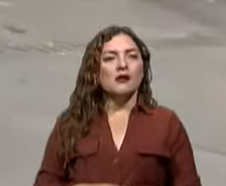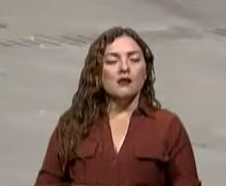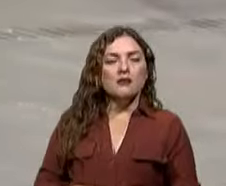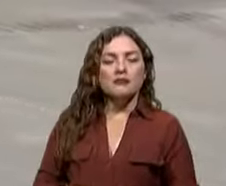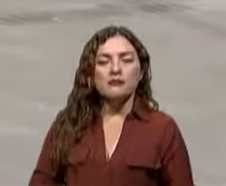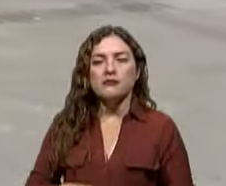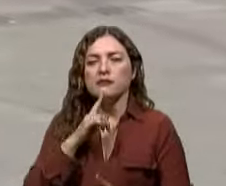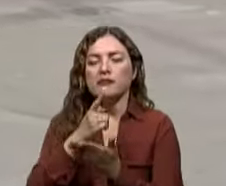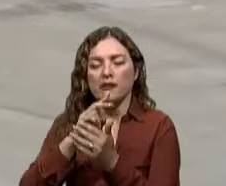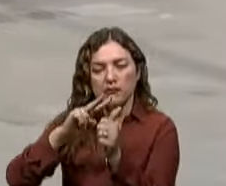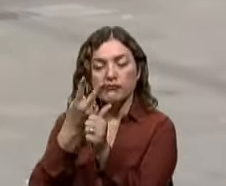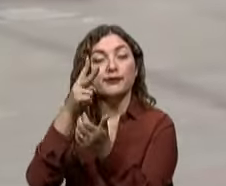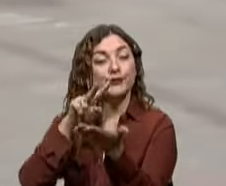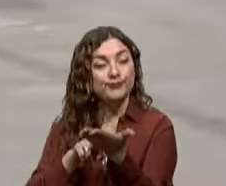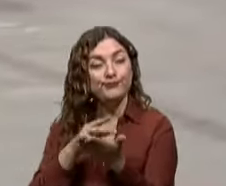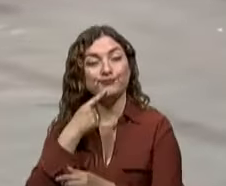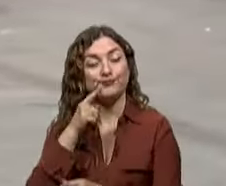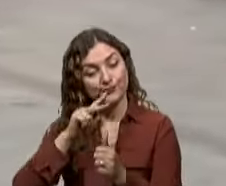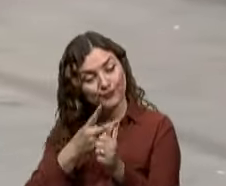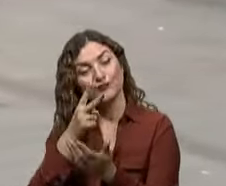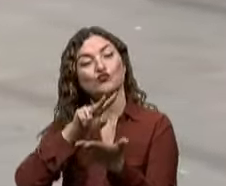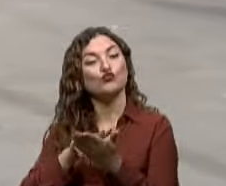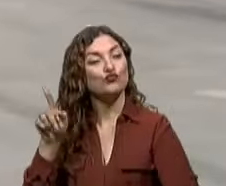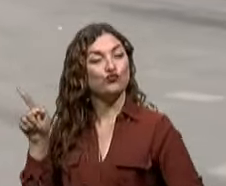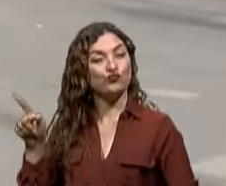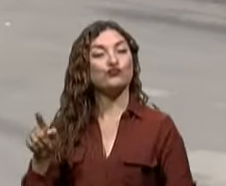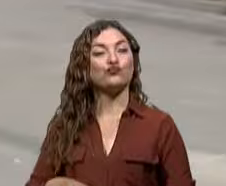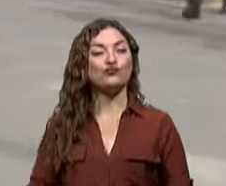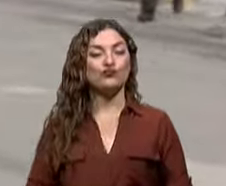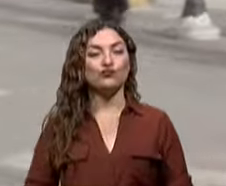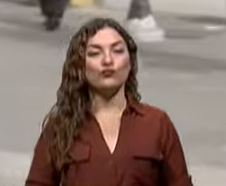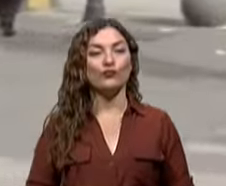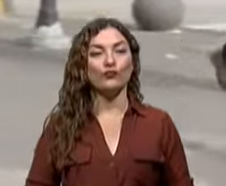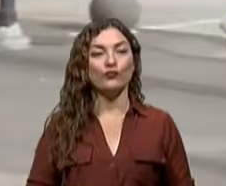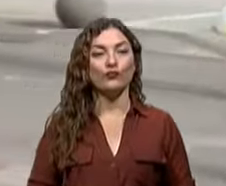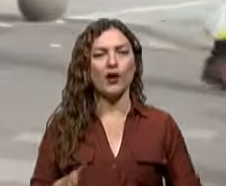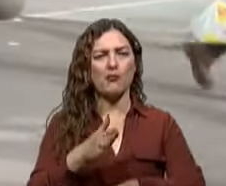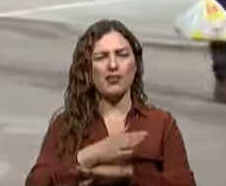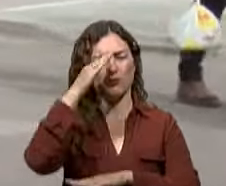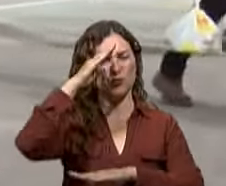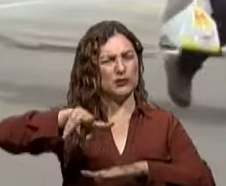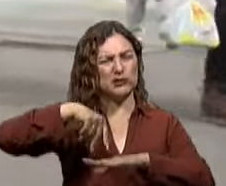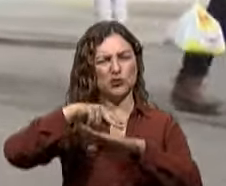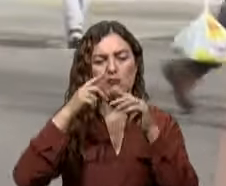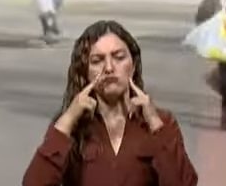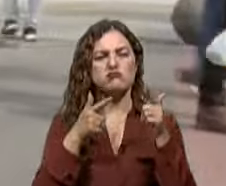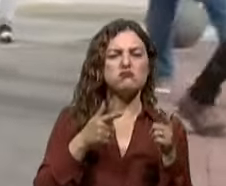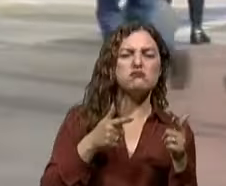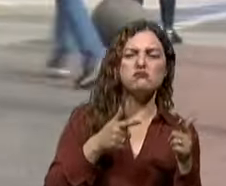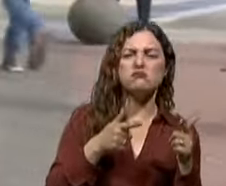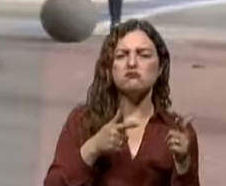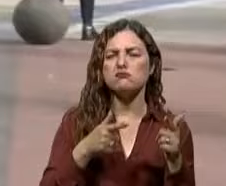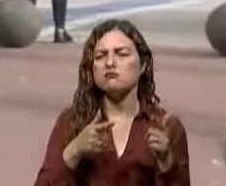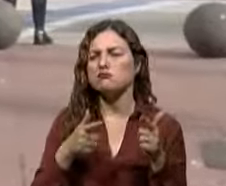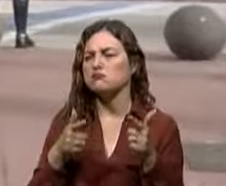es la segunda ocasión que tenemos este evento. Pero lógicamente ya estábamos nosotros atentos a esto que